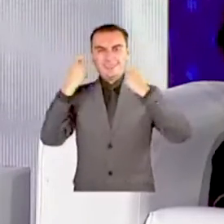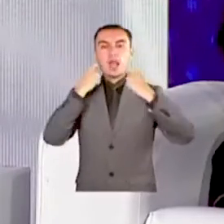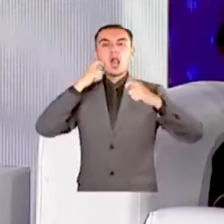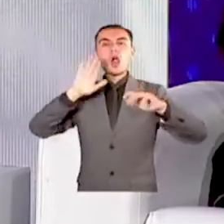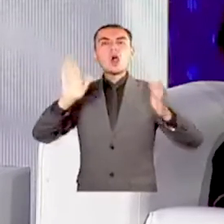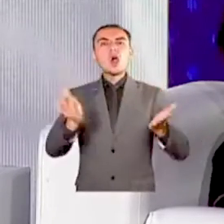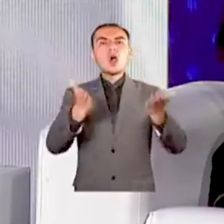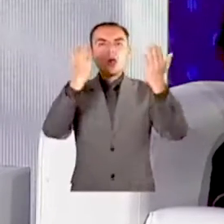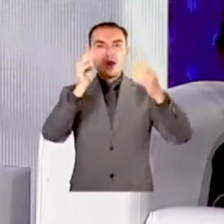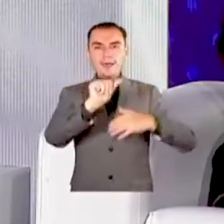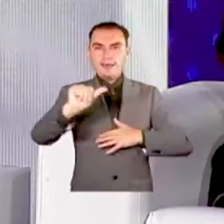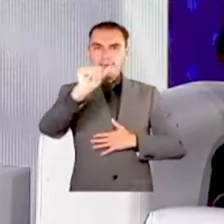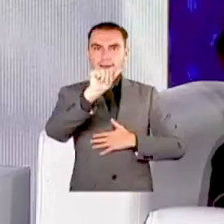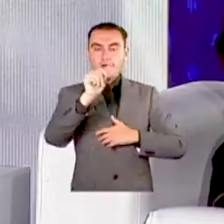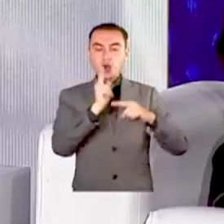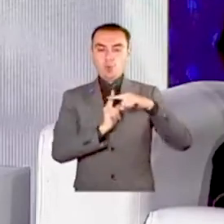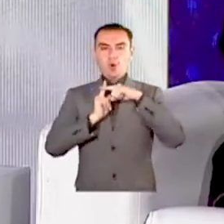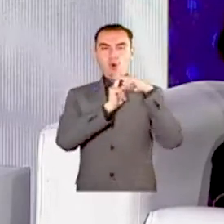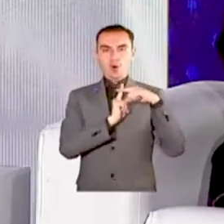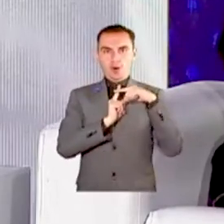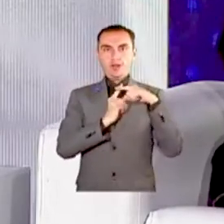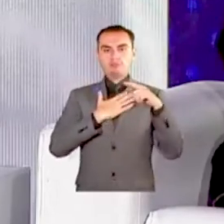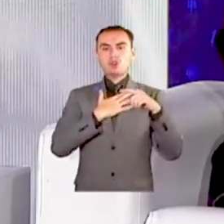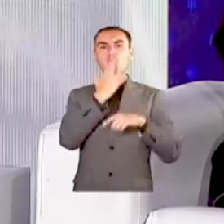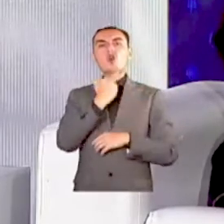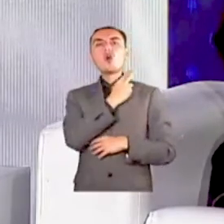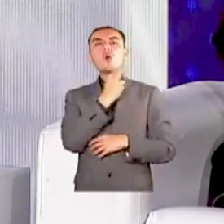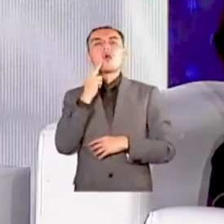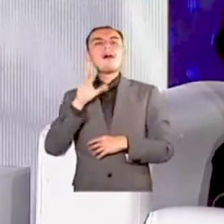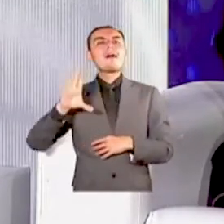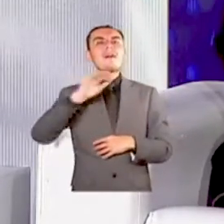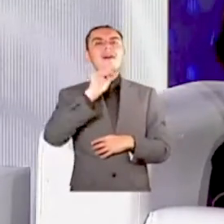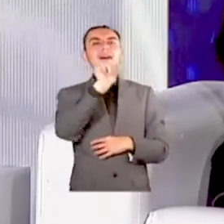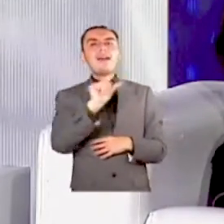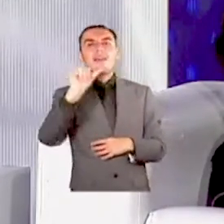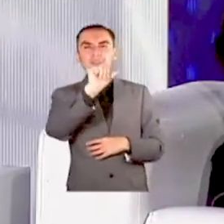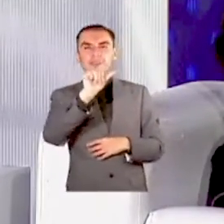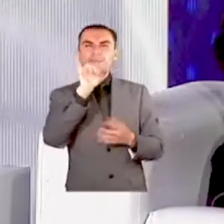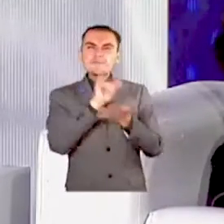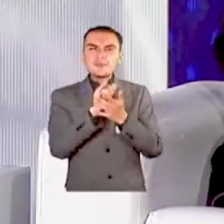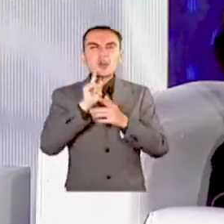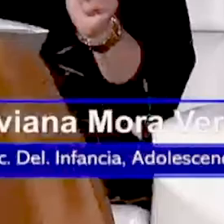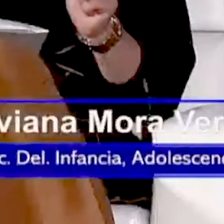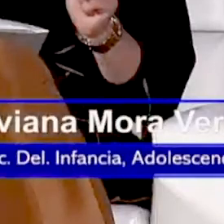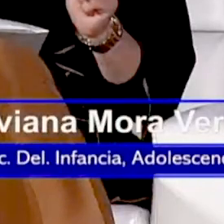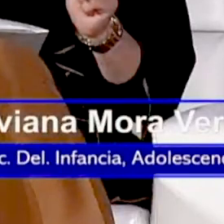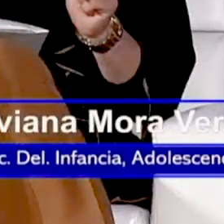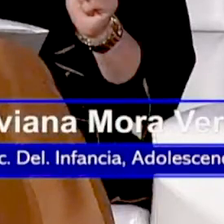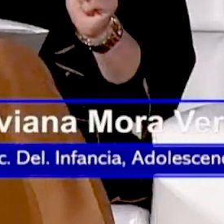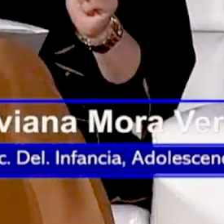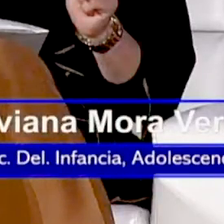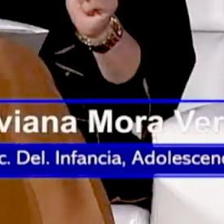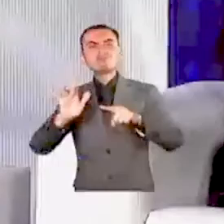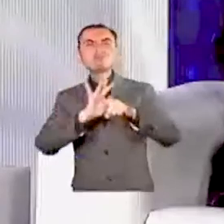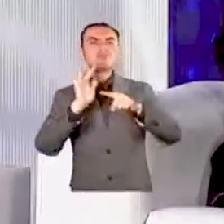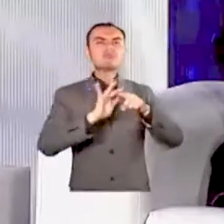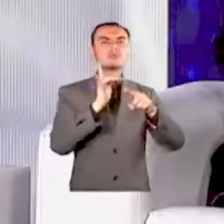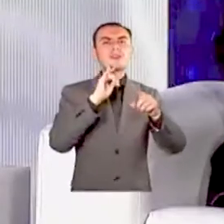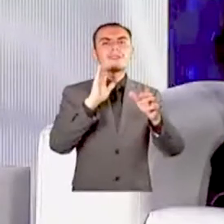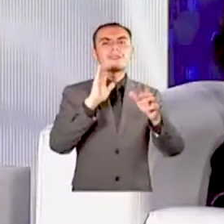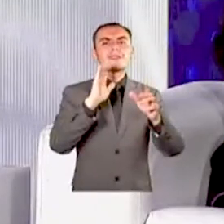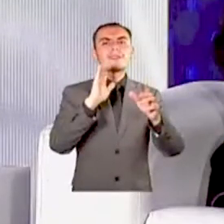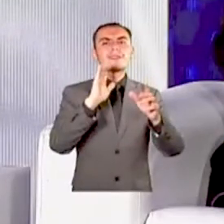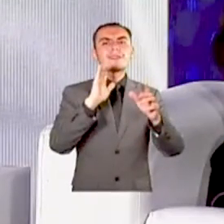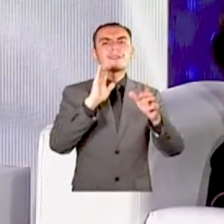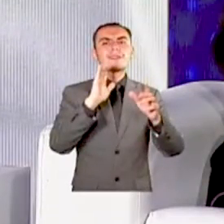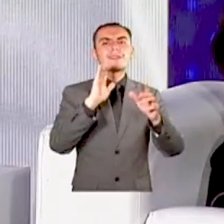Mujeres, una procuraduría comprometida con las mujeres que busca incidir de manera de grave